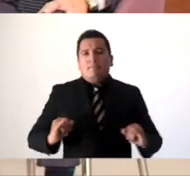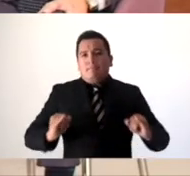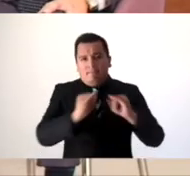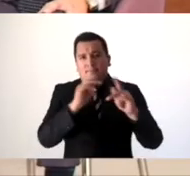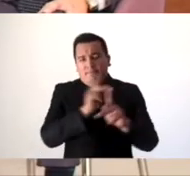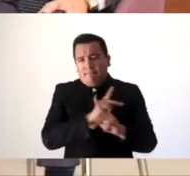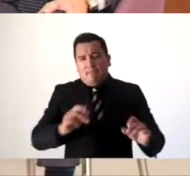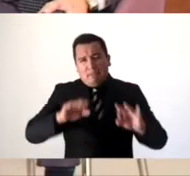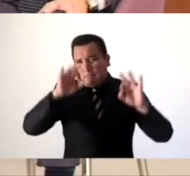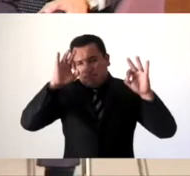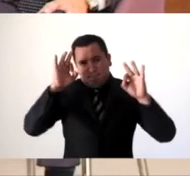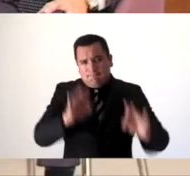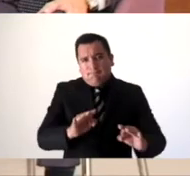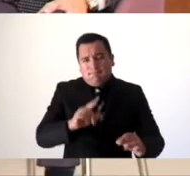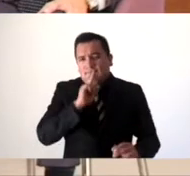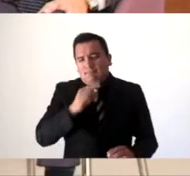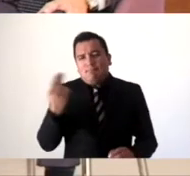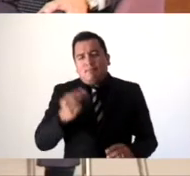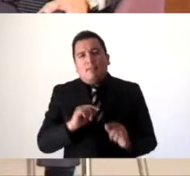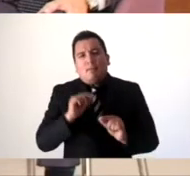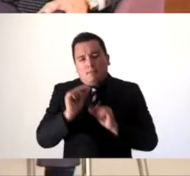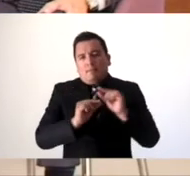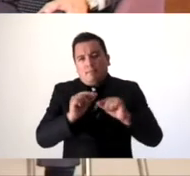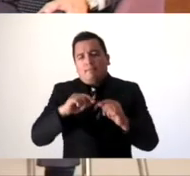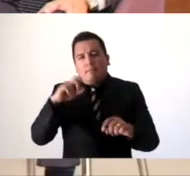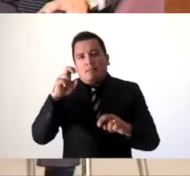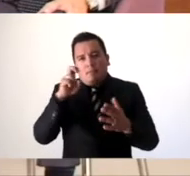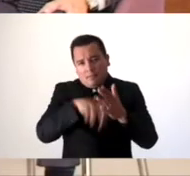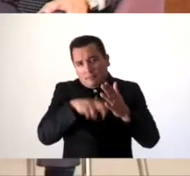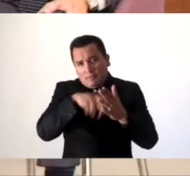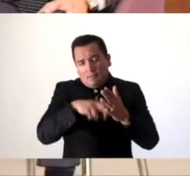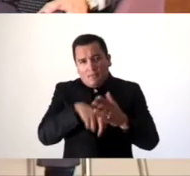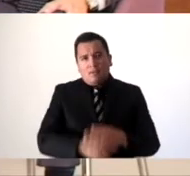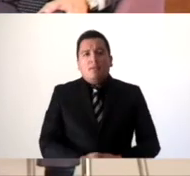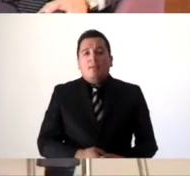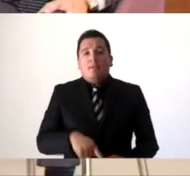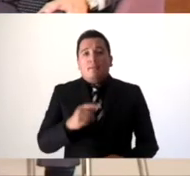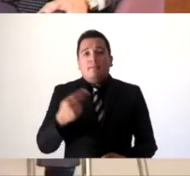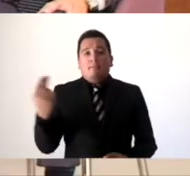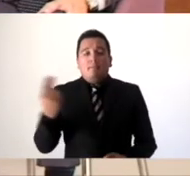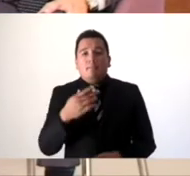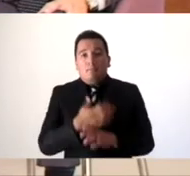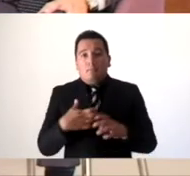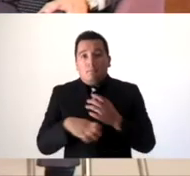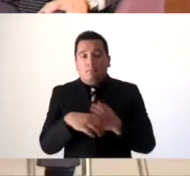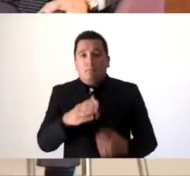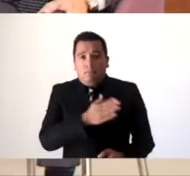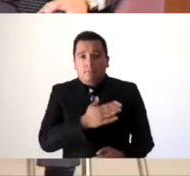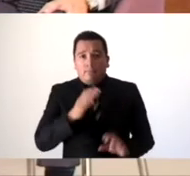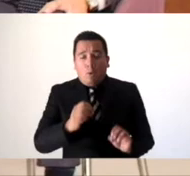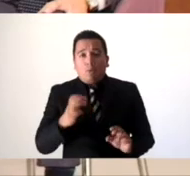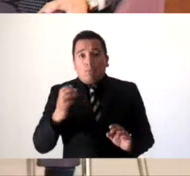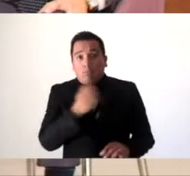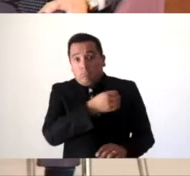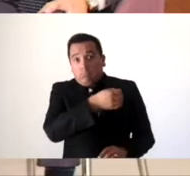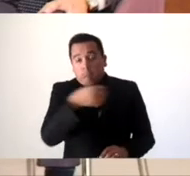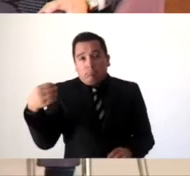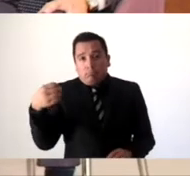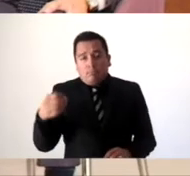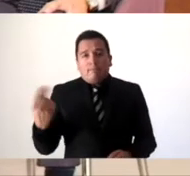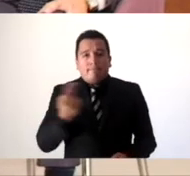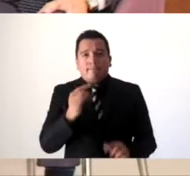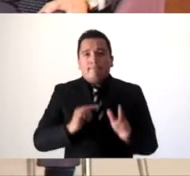ninguna institución nace y permanece en el tiempo sin ningún cambio. Hay que ir cambiando, pero eso sí, conservando